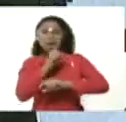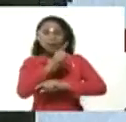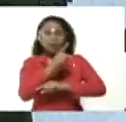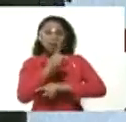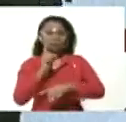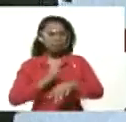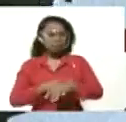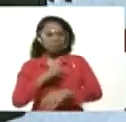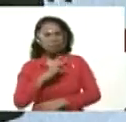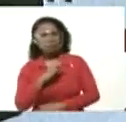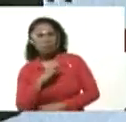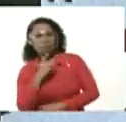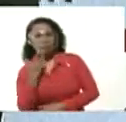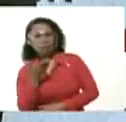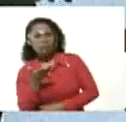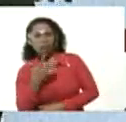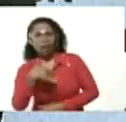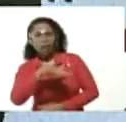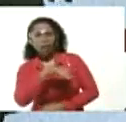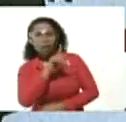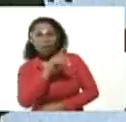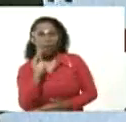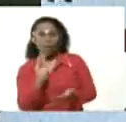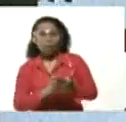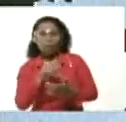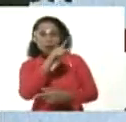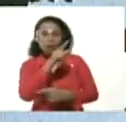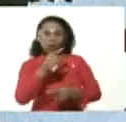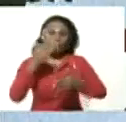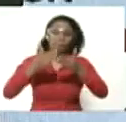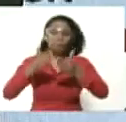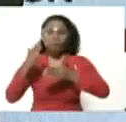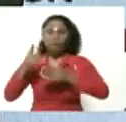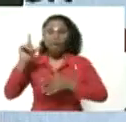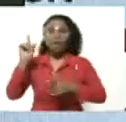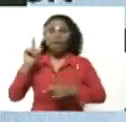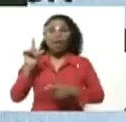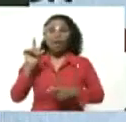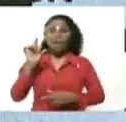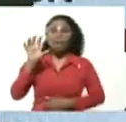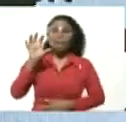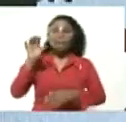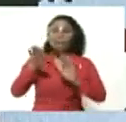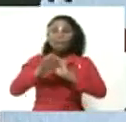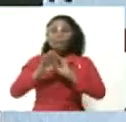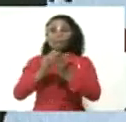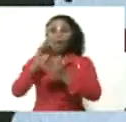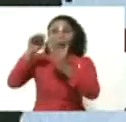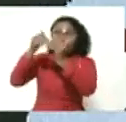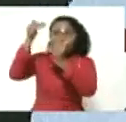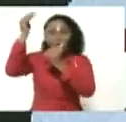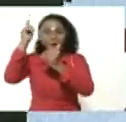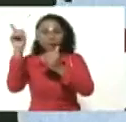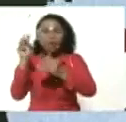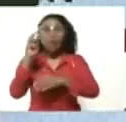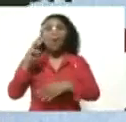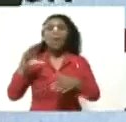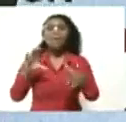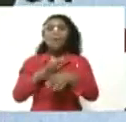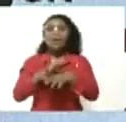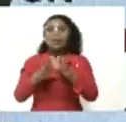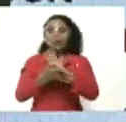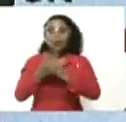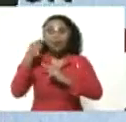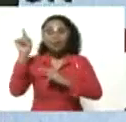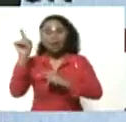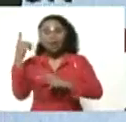raros, donde hemos puesto un robot en Marte, pero solamente el 1,4% de los seres humanos que viven en los países pobres